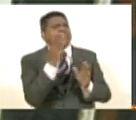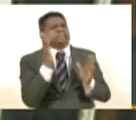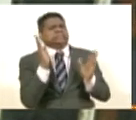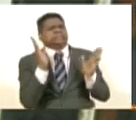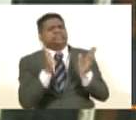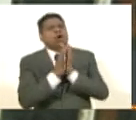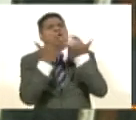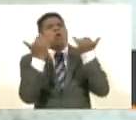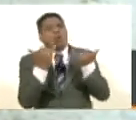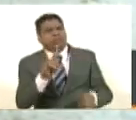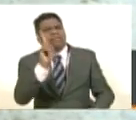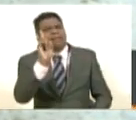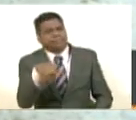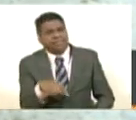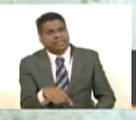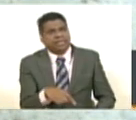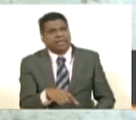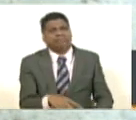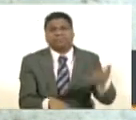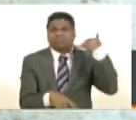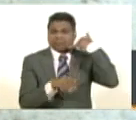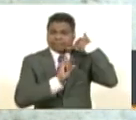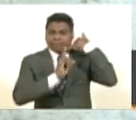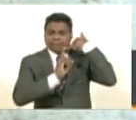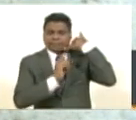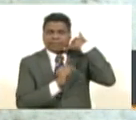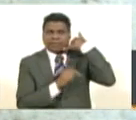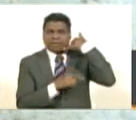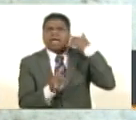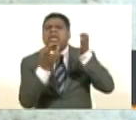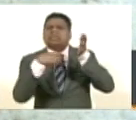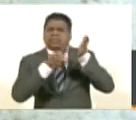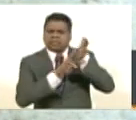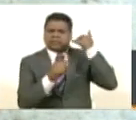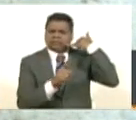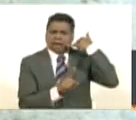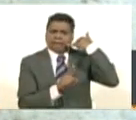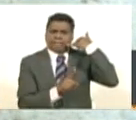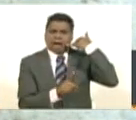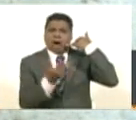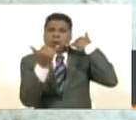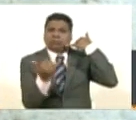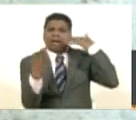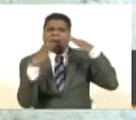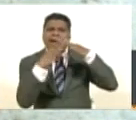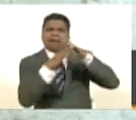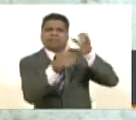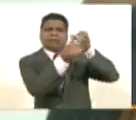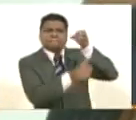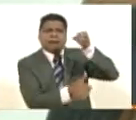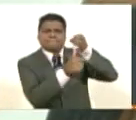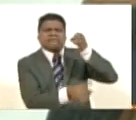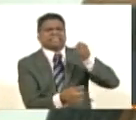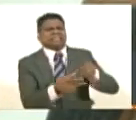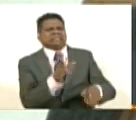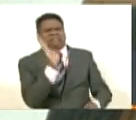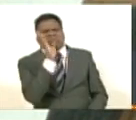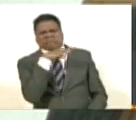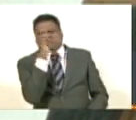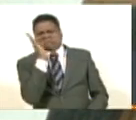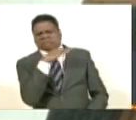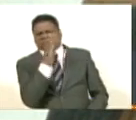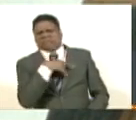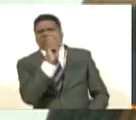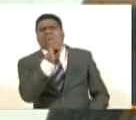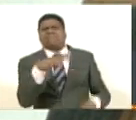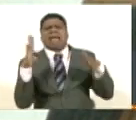hoy también repiten estos actos, llenándole su vivienda con excremento humano y llenando también la casa